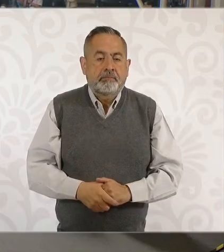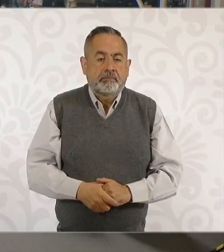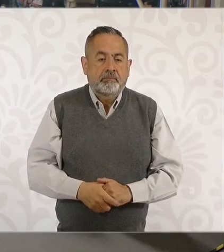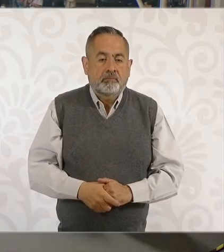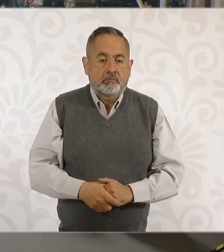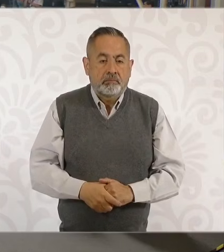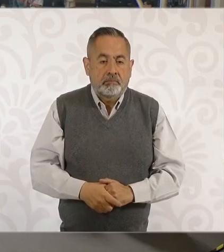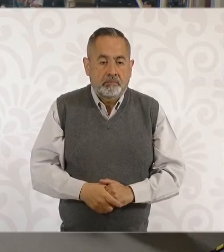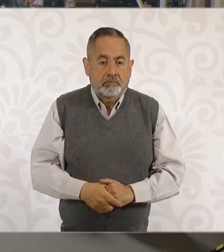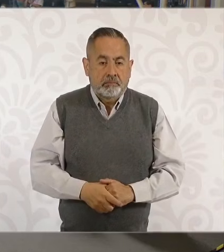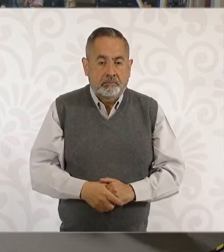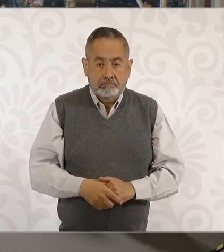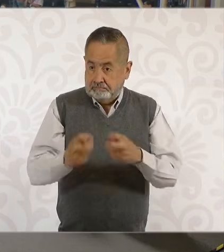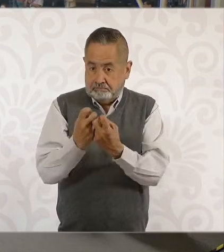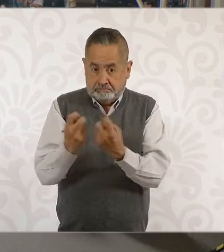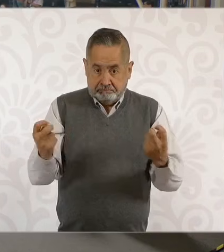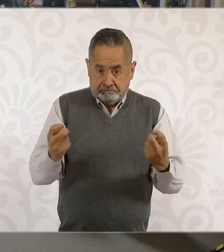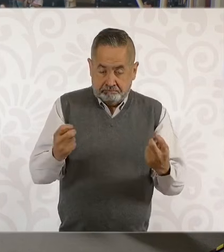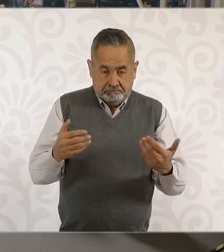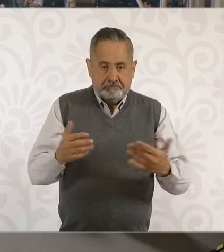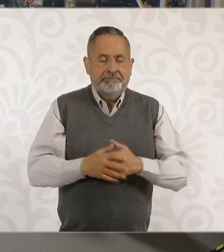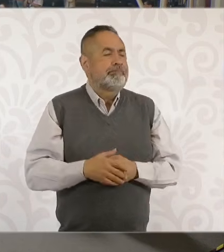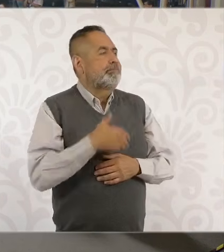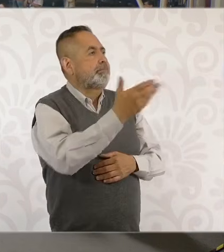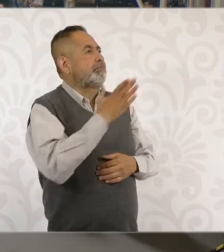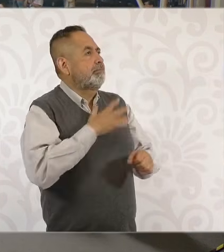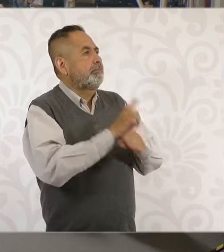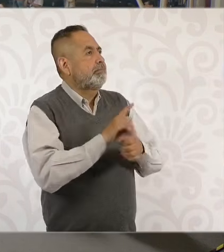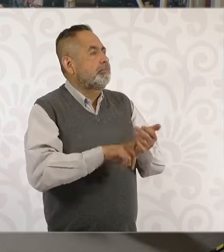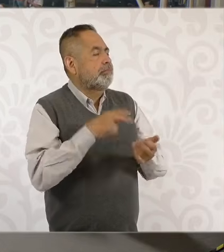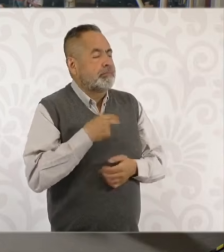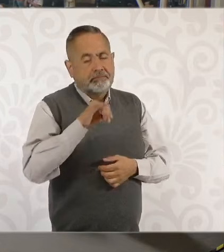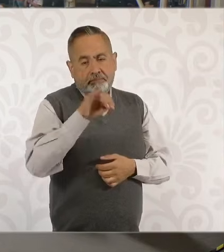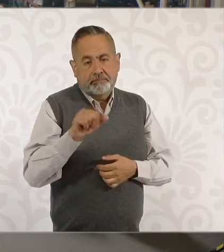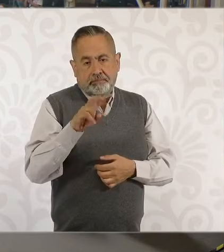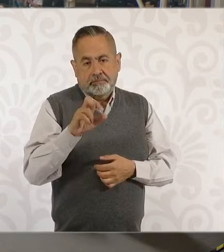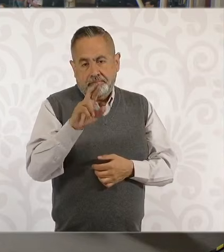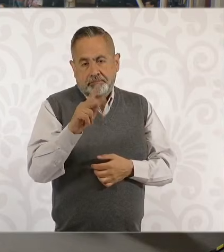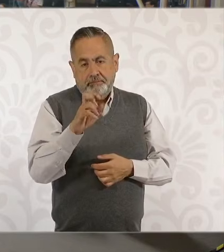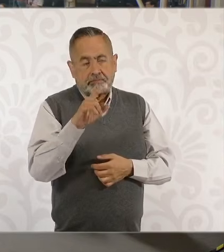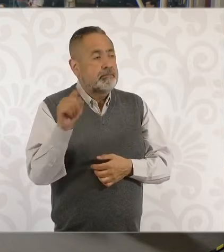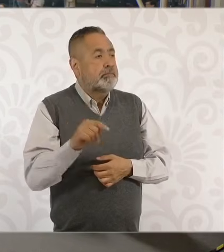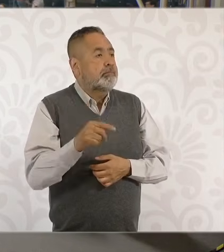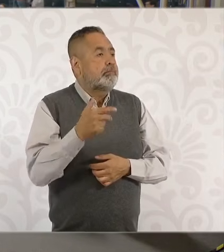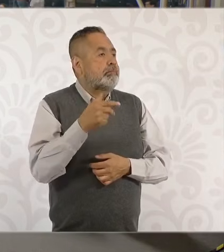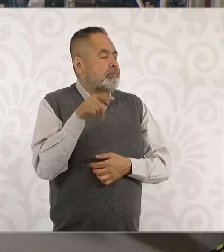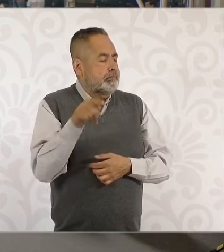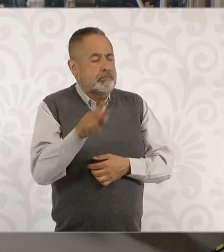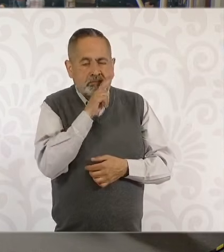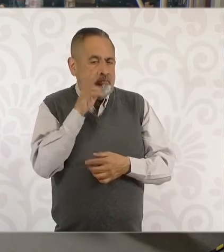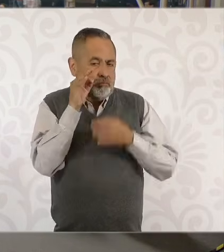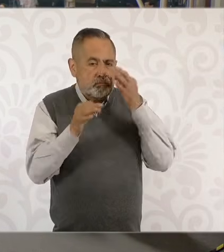Ahora hemos ido pura primera fila, ¿verdad? Sí. Presidenta, buenos días. Javier Pérez de HCTV Noticias. Quisiera ahondar un